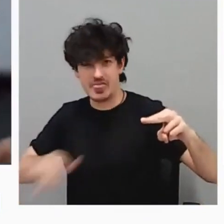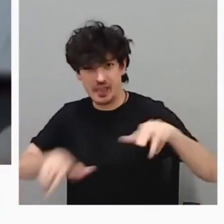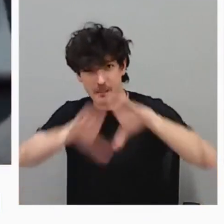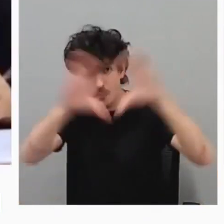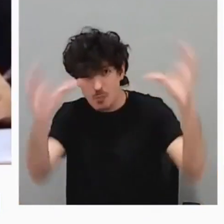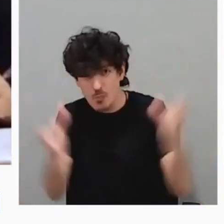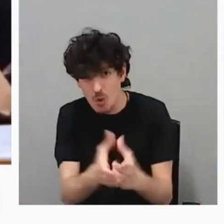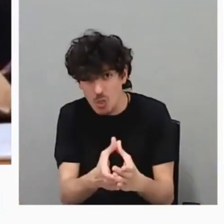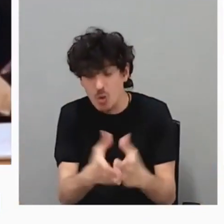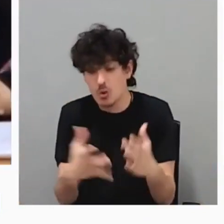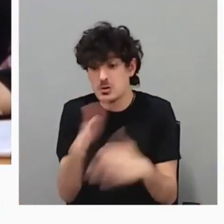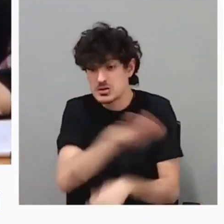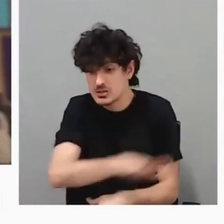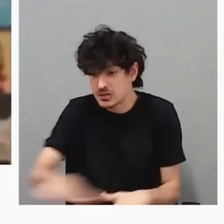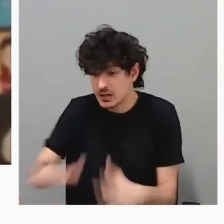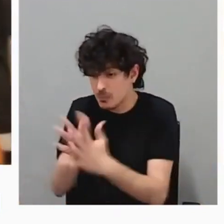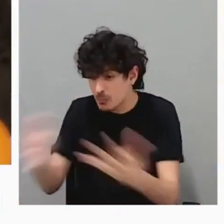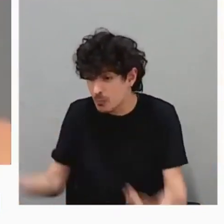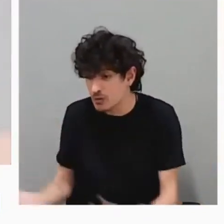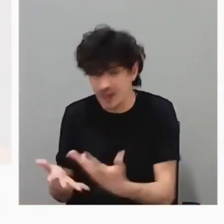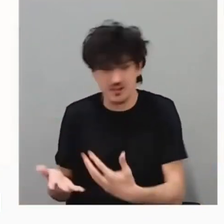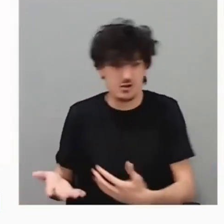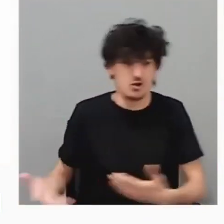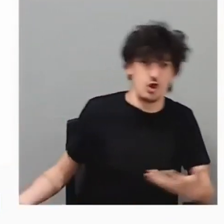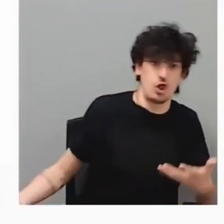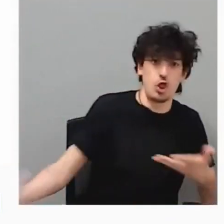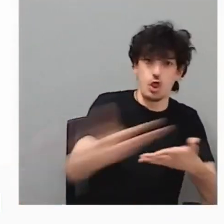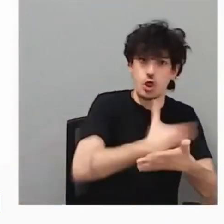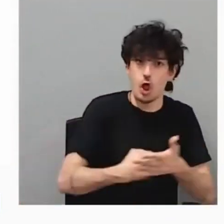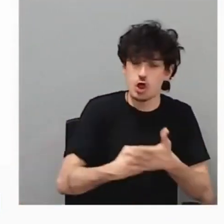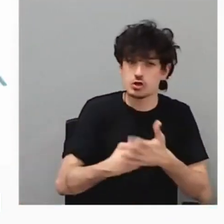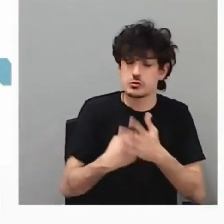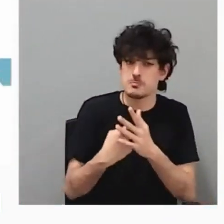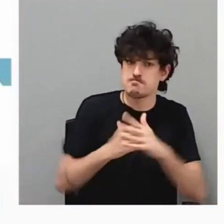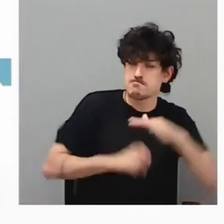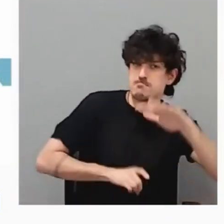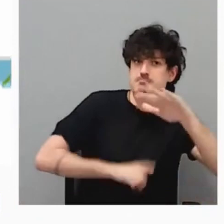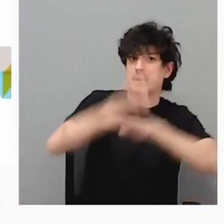infancia, todos crecemos. ¿Te unes?